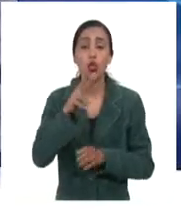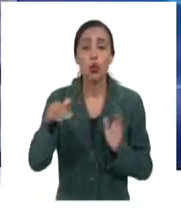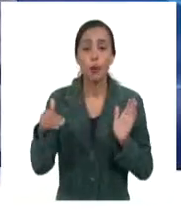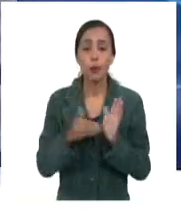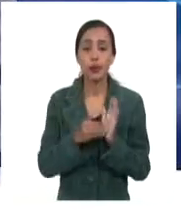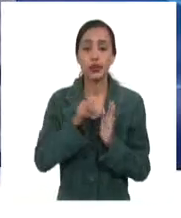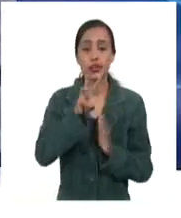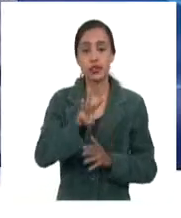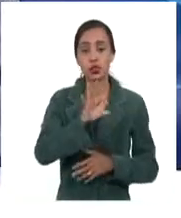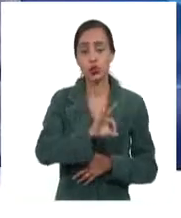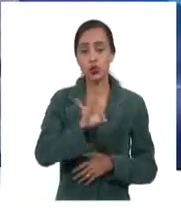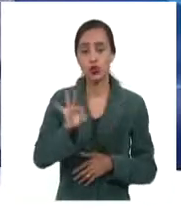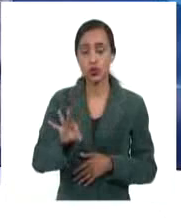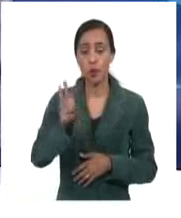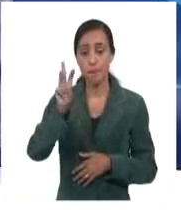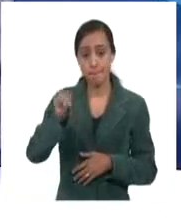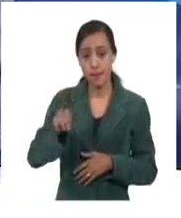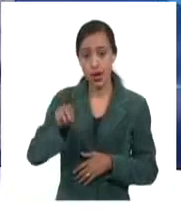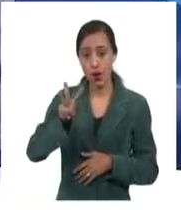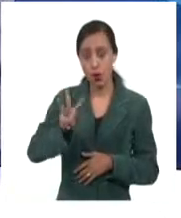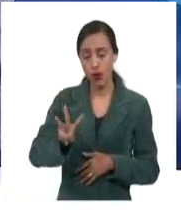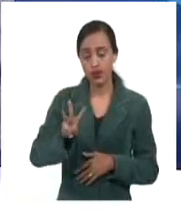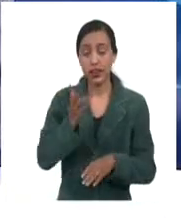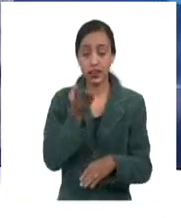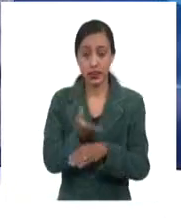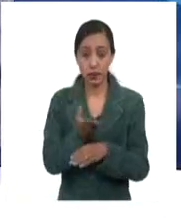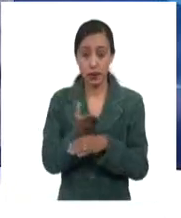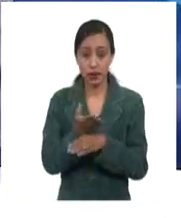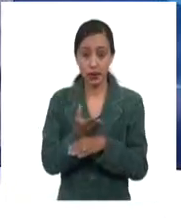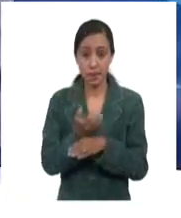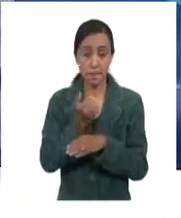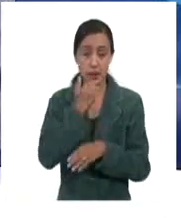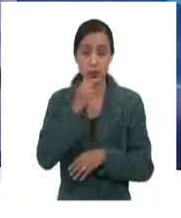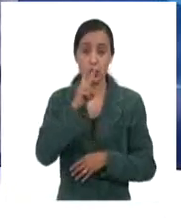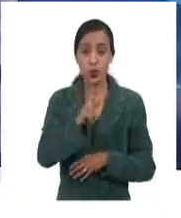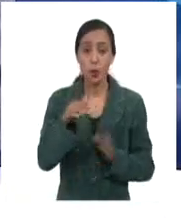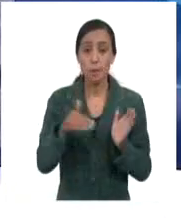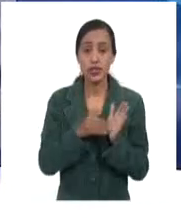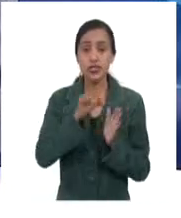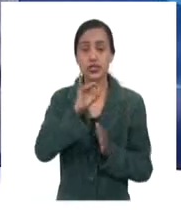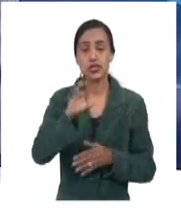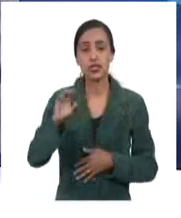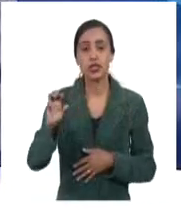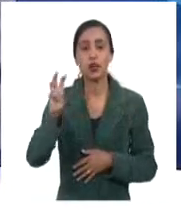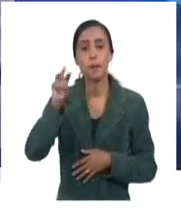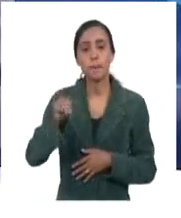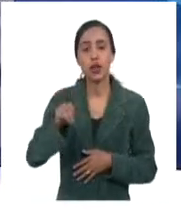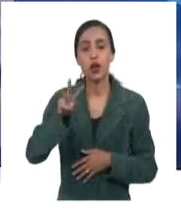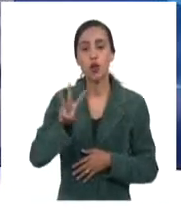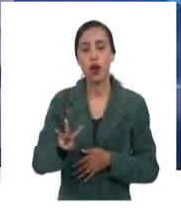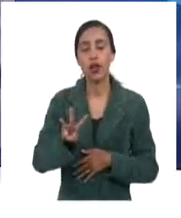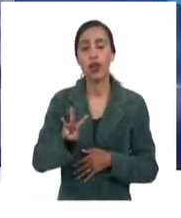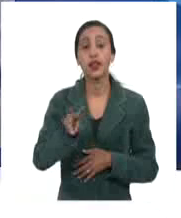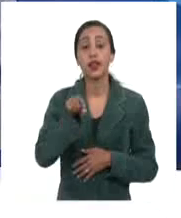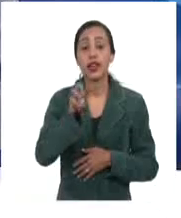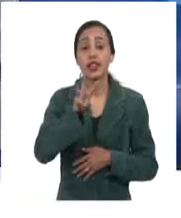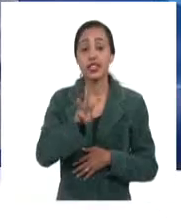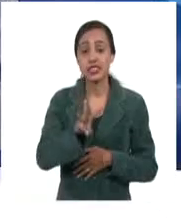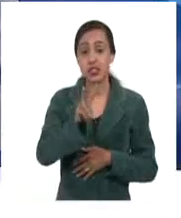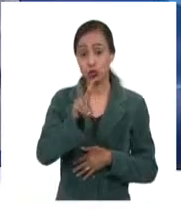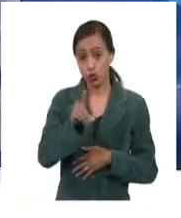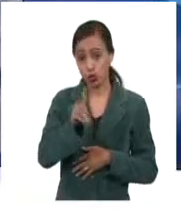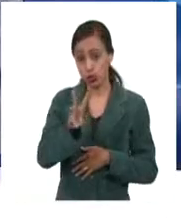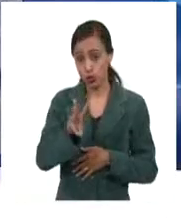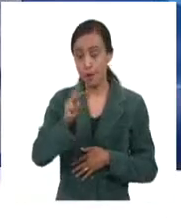2.388 megawatts y una demanda máxima de 2 mil 700 megawatts para un déficit de 312 megawatts